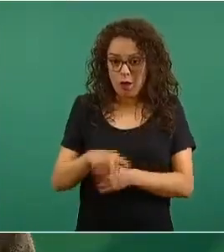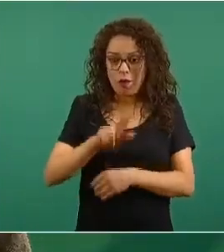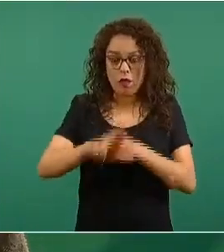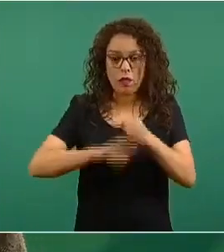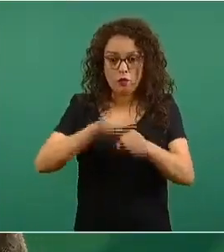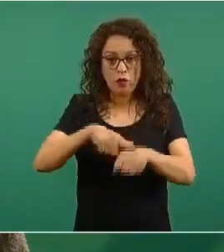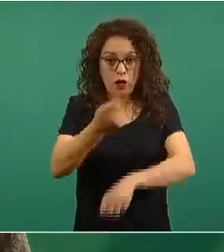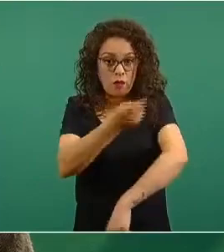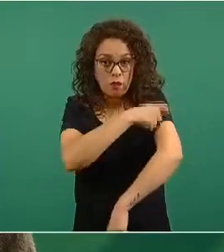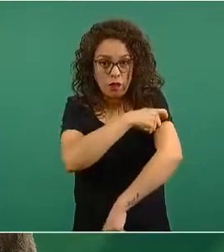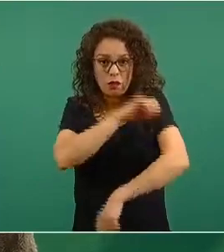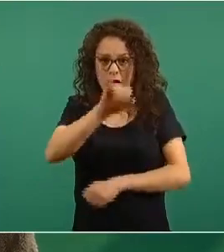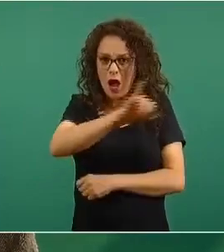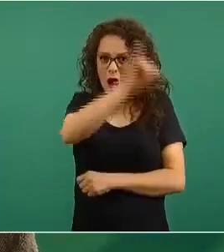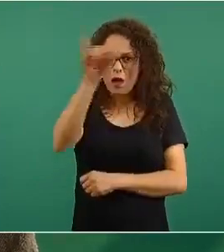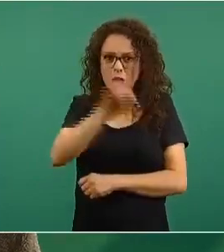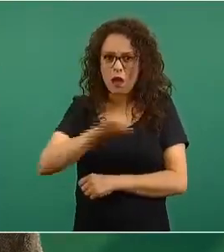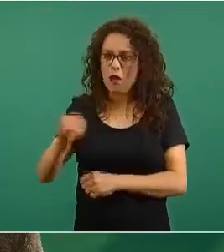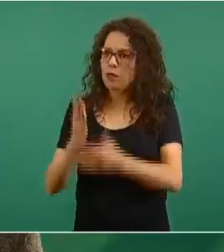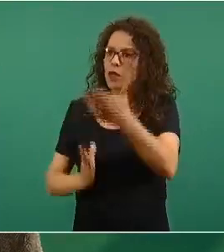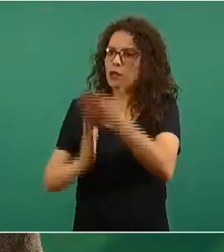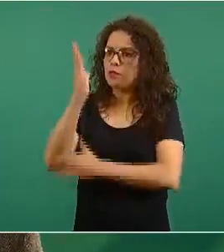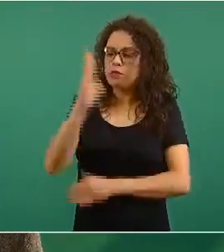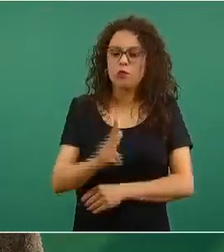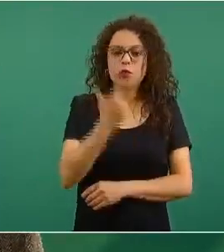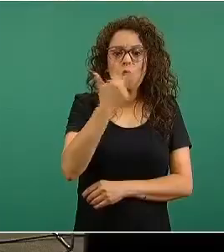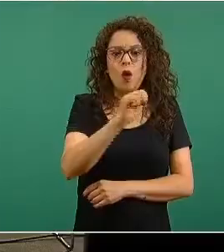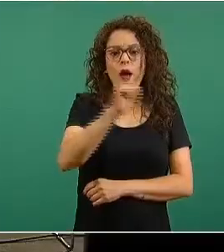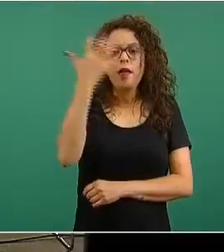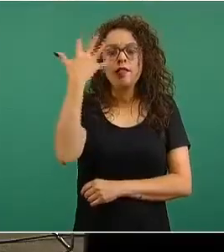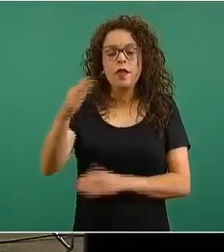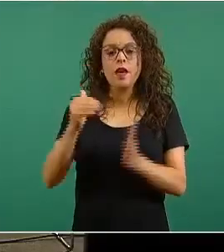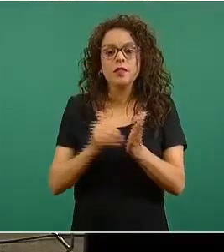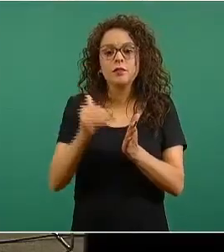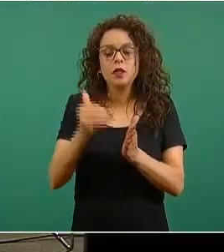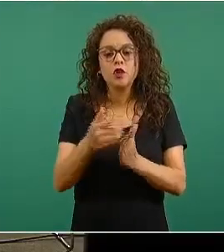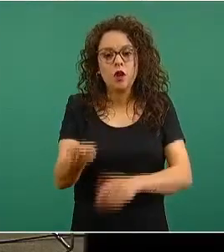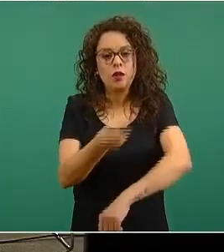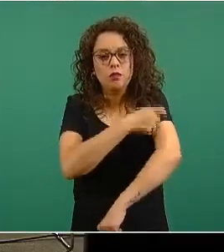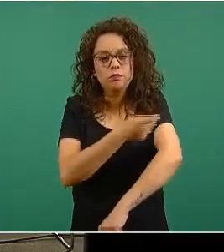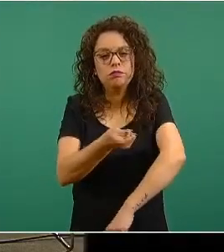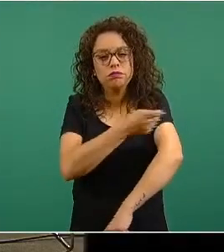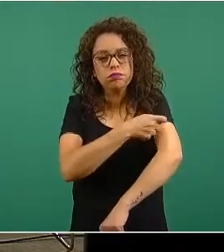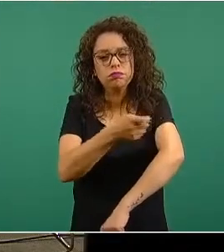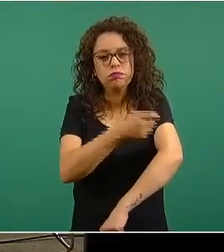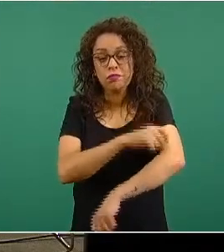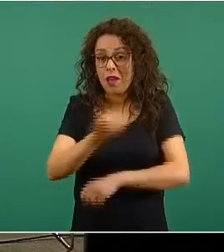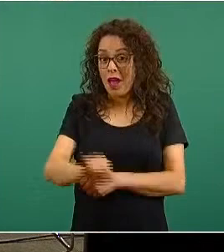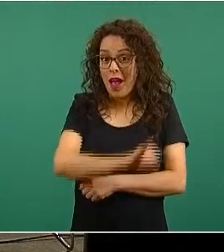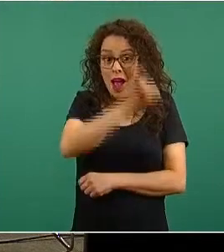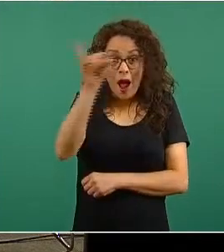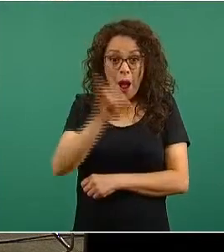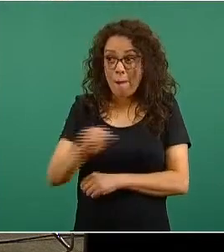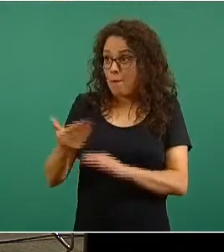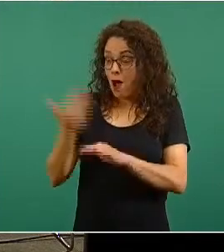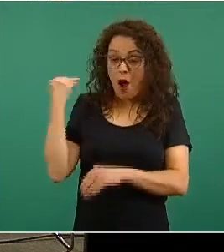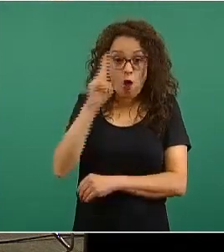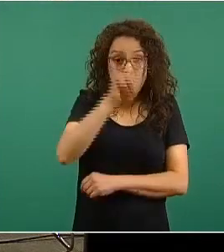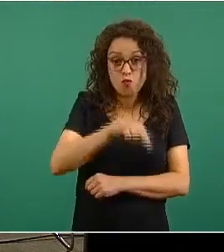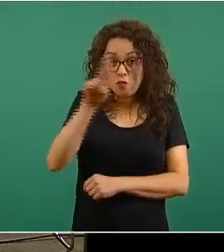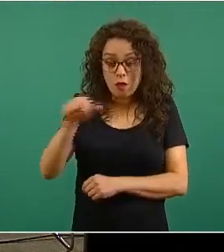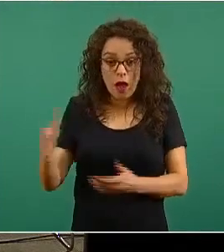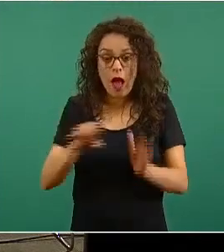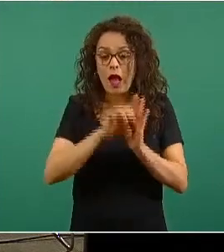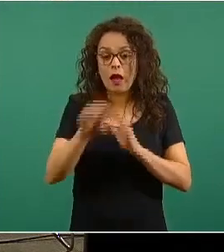superado 8 a 10 millones de dosis aplicadas de una vacuna. Por ejemplo, cuando tuvimos en los años